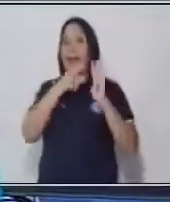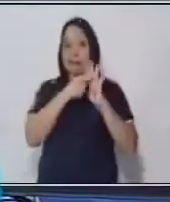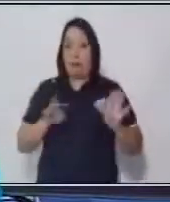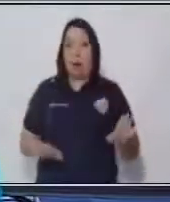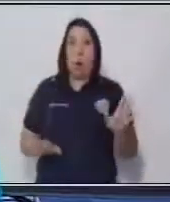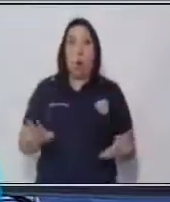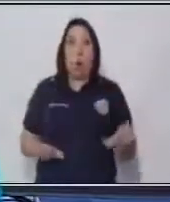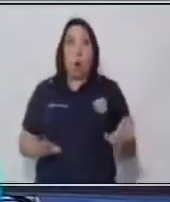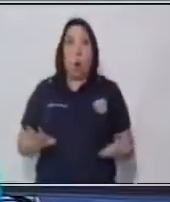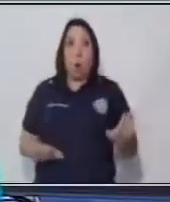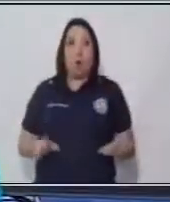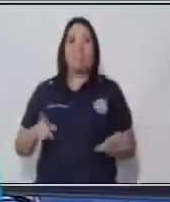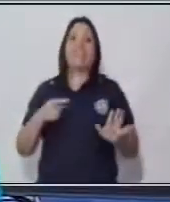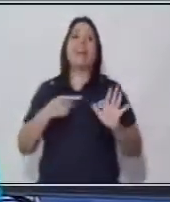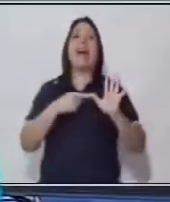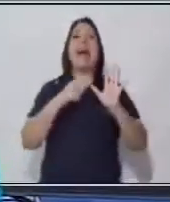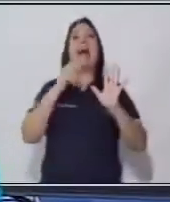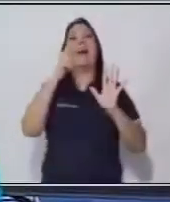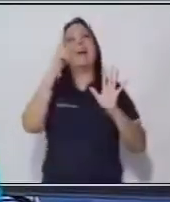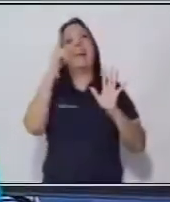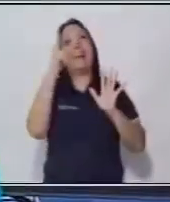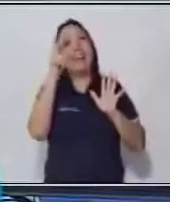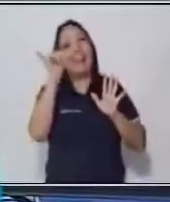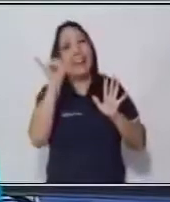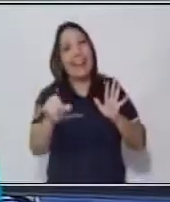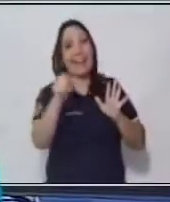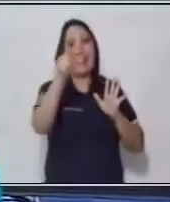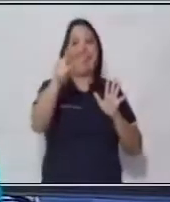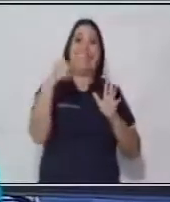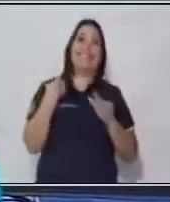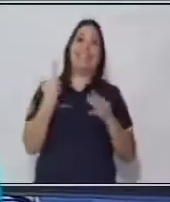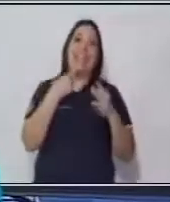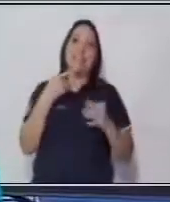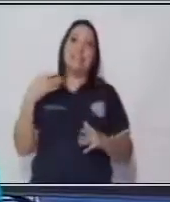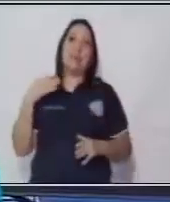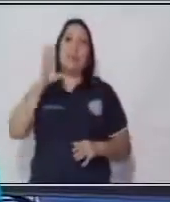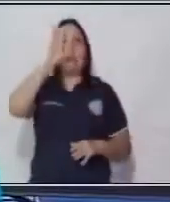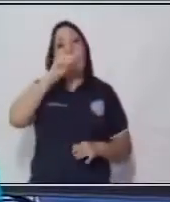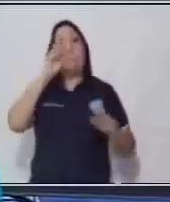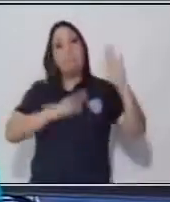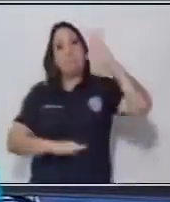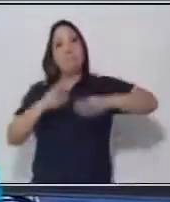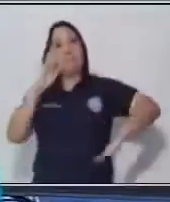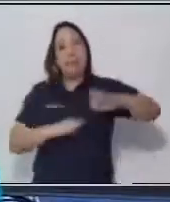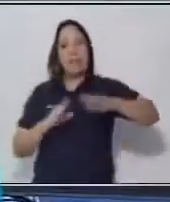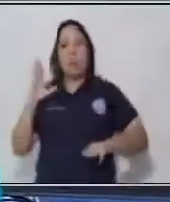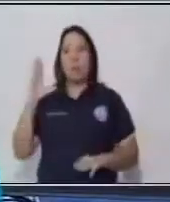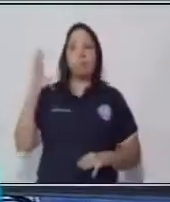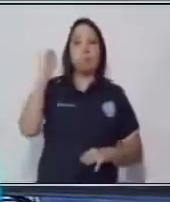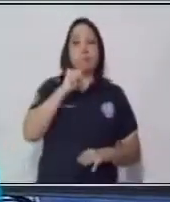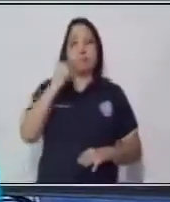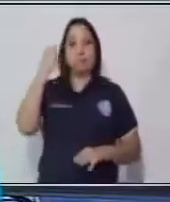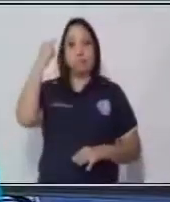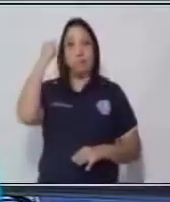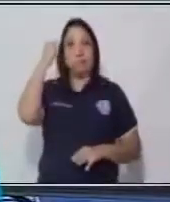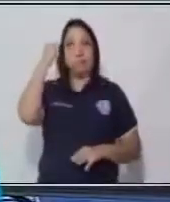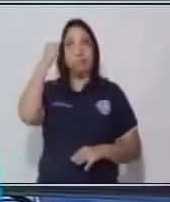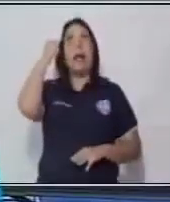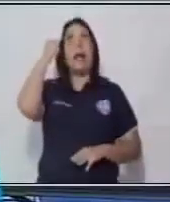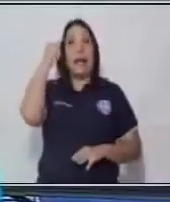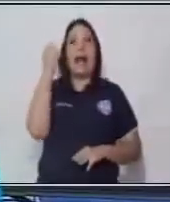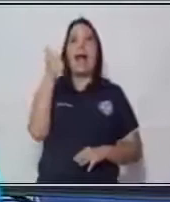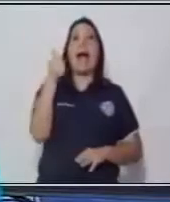son cortas. Entonces ahí encontramos lo que es la respuesta a nuestra